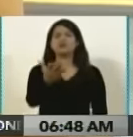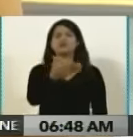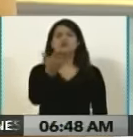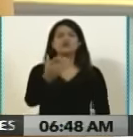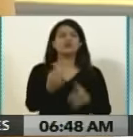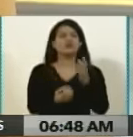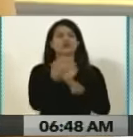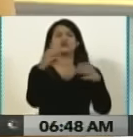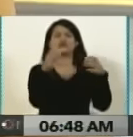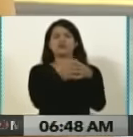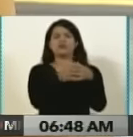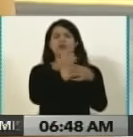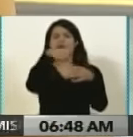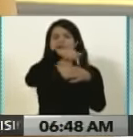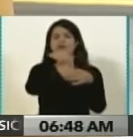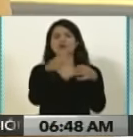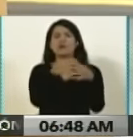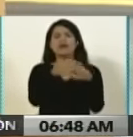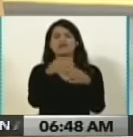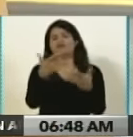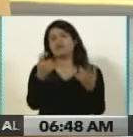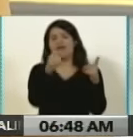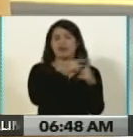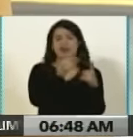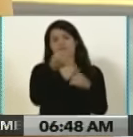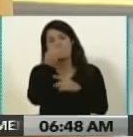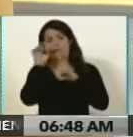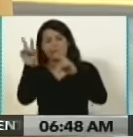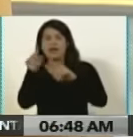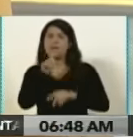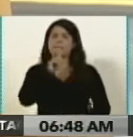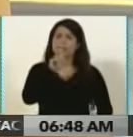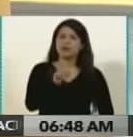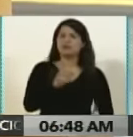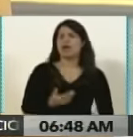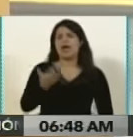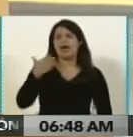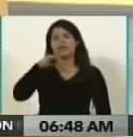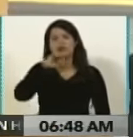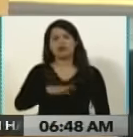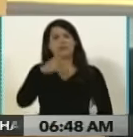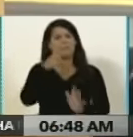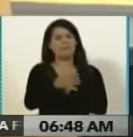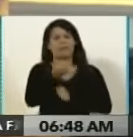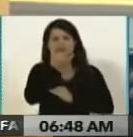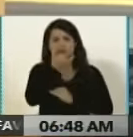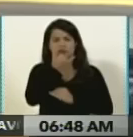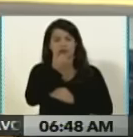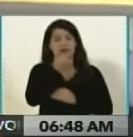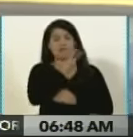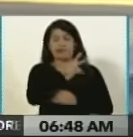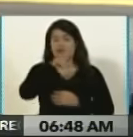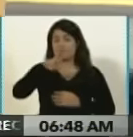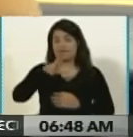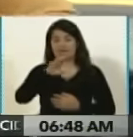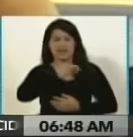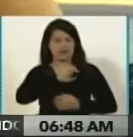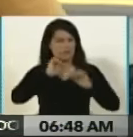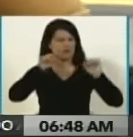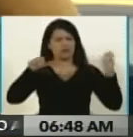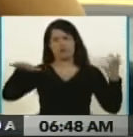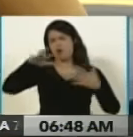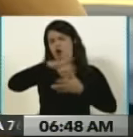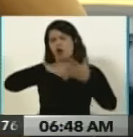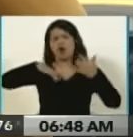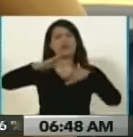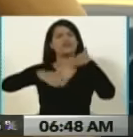luego se iba a convertir el puntofijismo. Queremos conversar sobre esa época tan importante y tan trascendental. Después de ese 23 de enero, ¿qué ocurrió en el